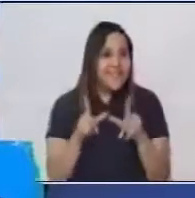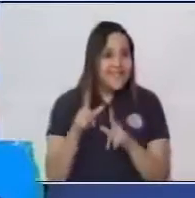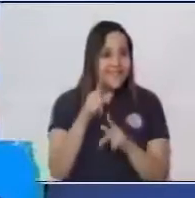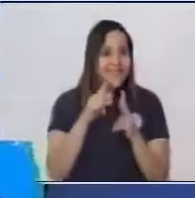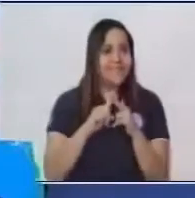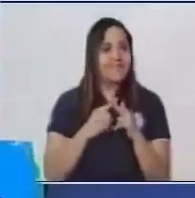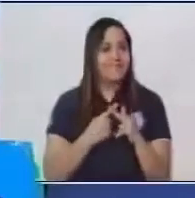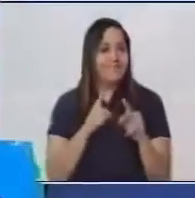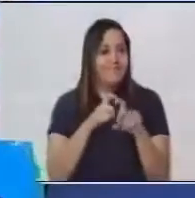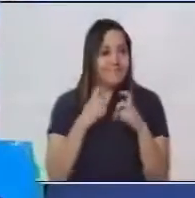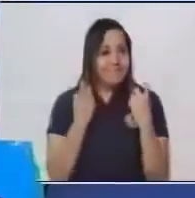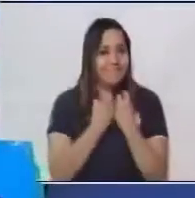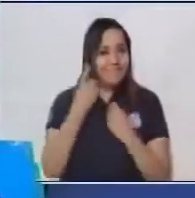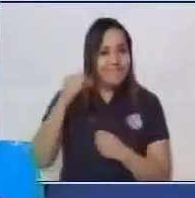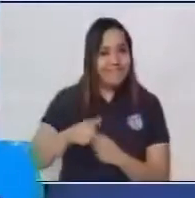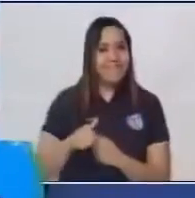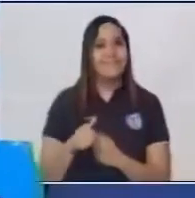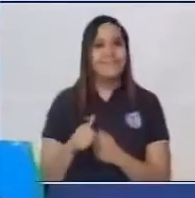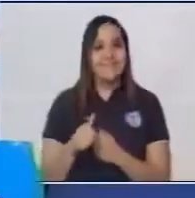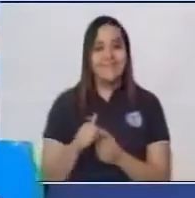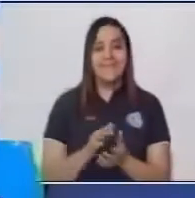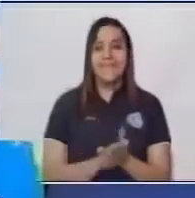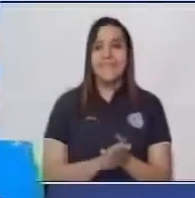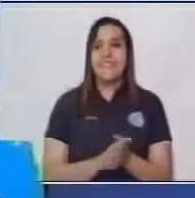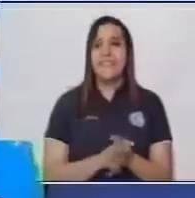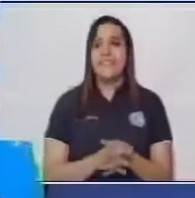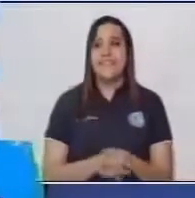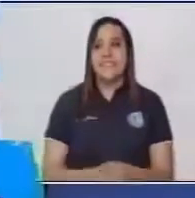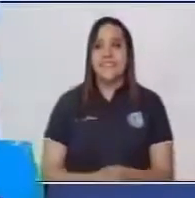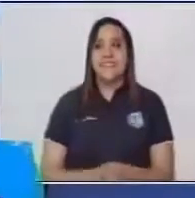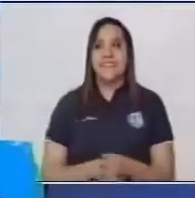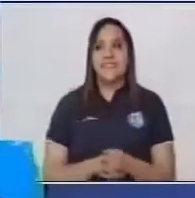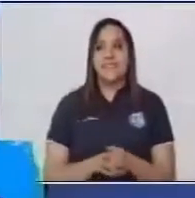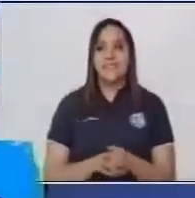iniciar con la clase del día de hoy.